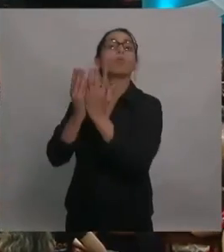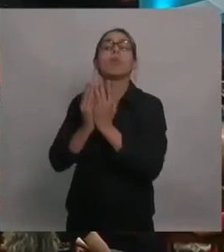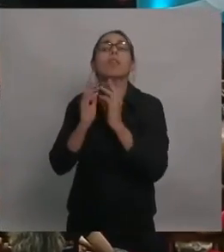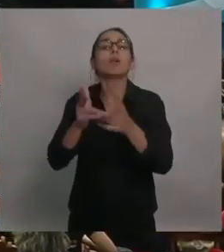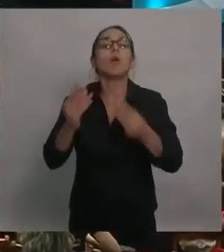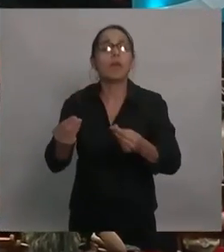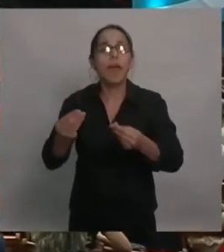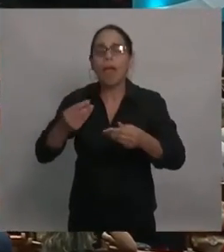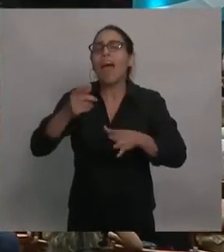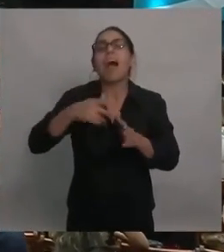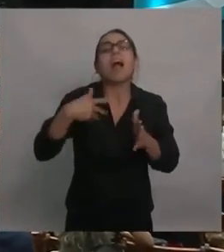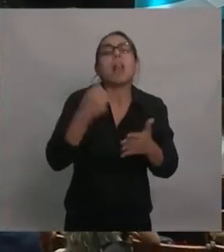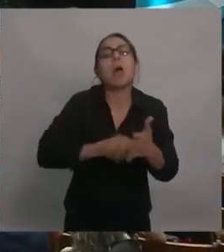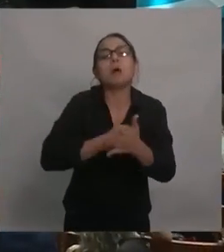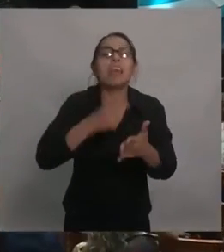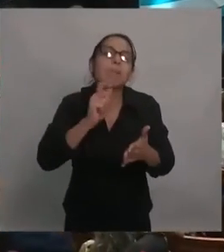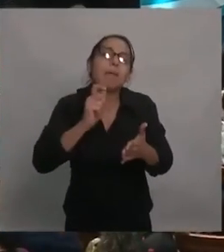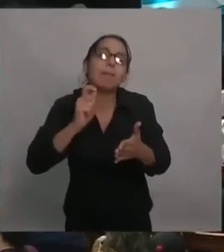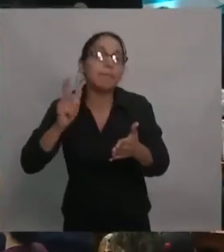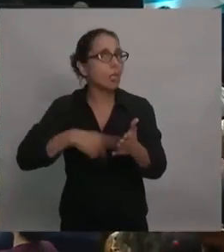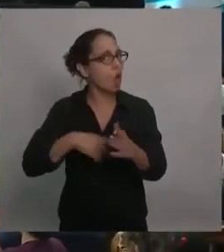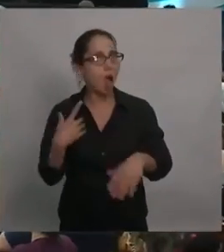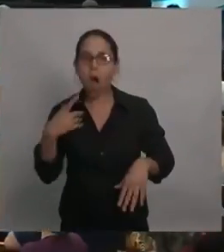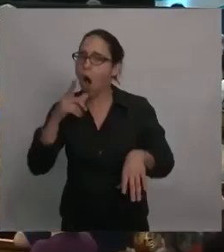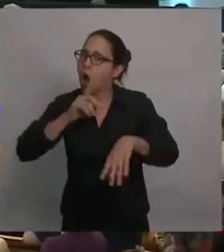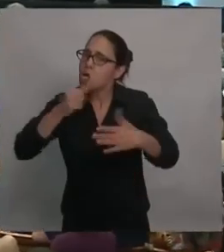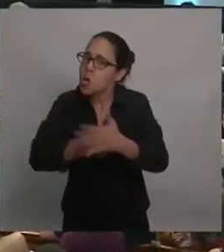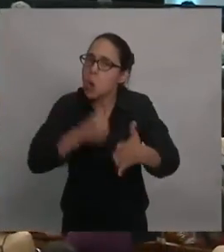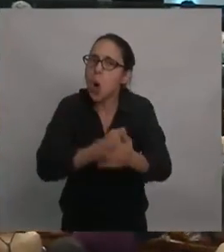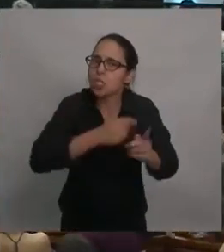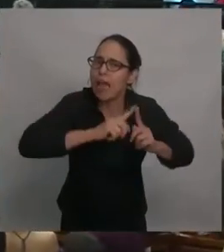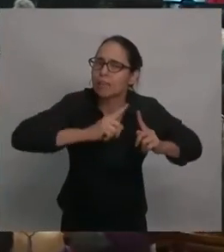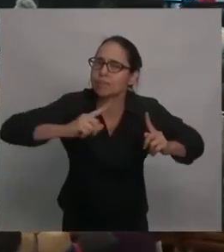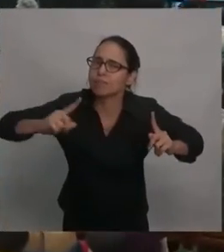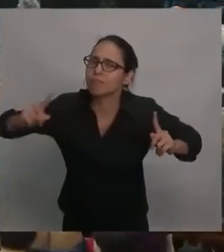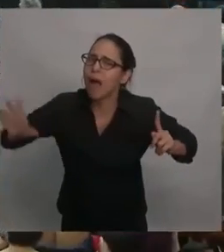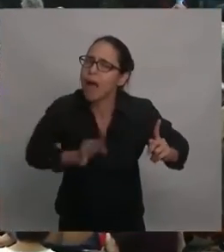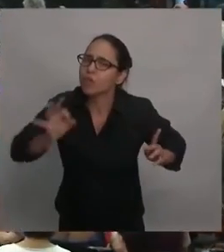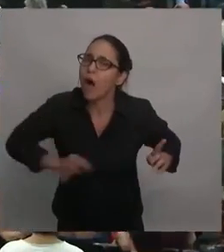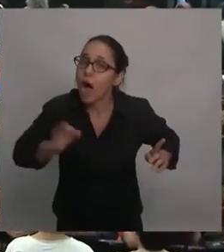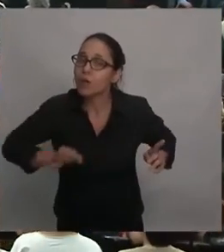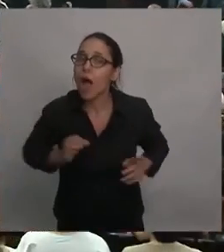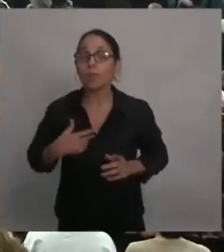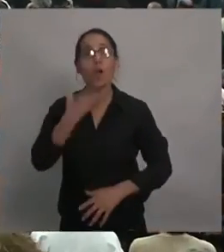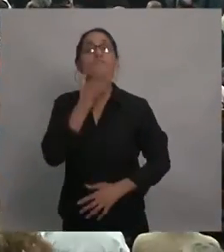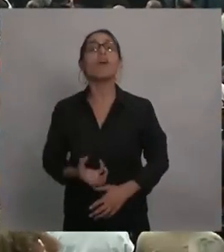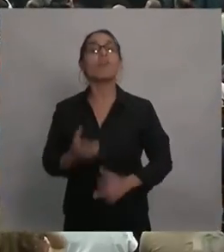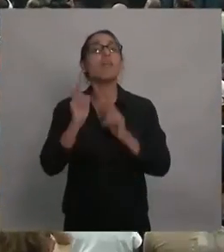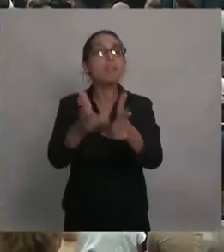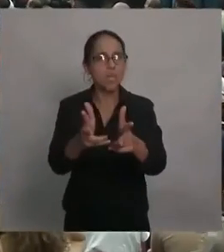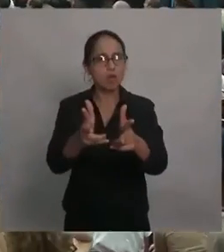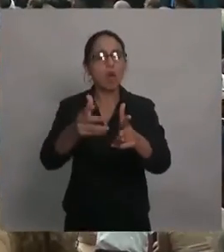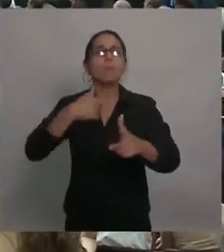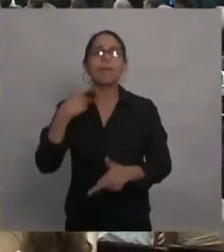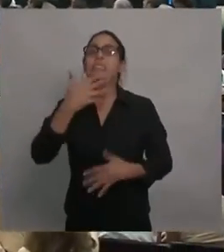meses. Y Fidel lo dijo así textualmente: esos hombres que posiblemente me estén